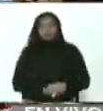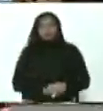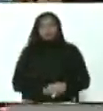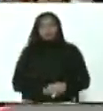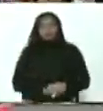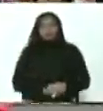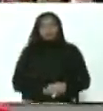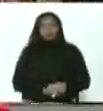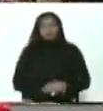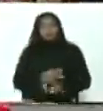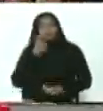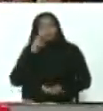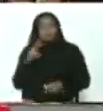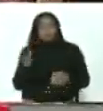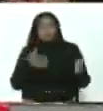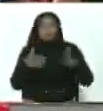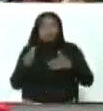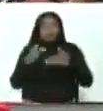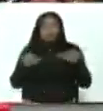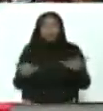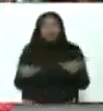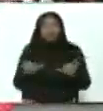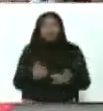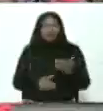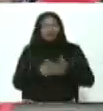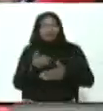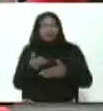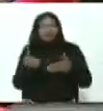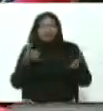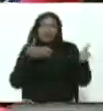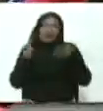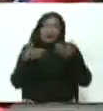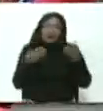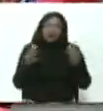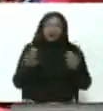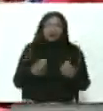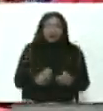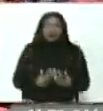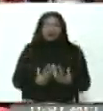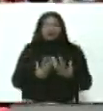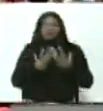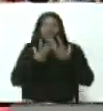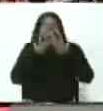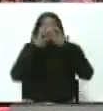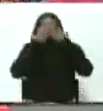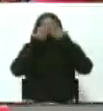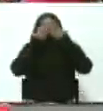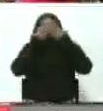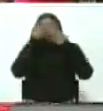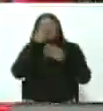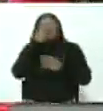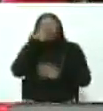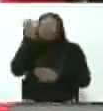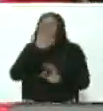Aire. Agarren bastante aire. Bastante, bastante, bastante, bastante, bastante. Para que no griten.